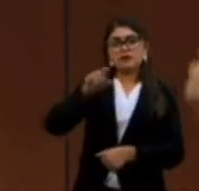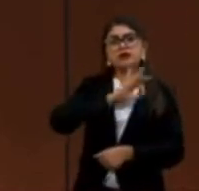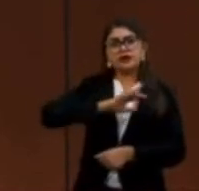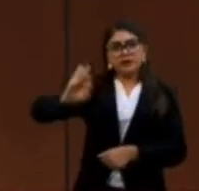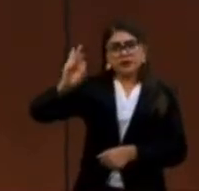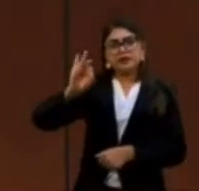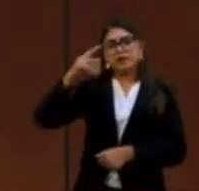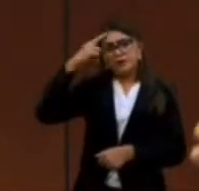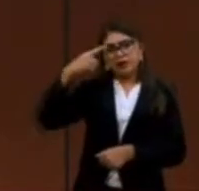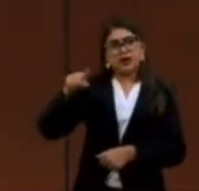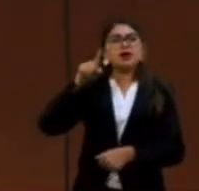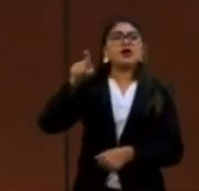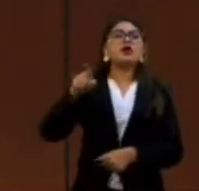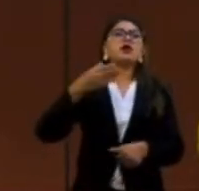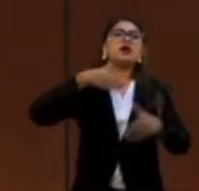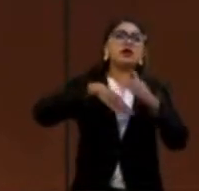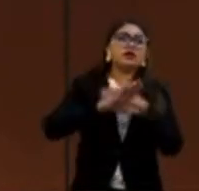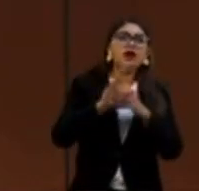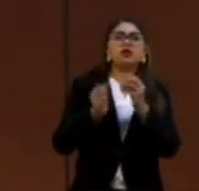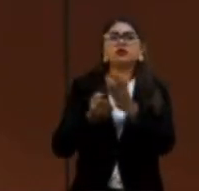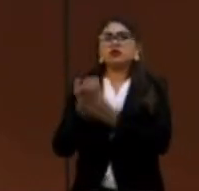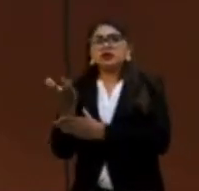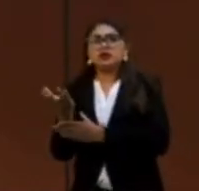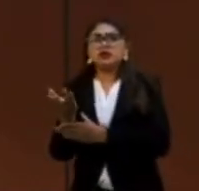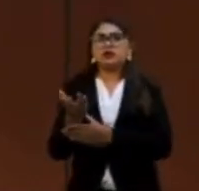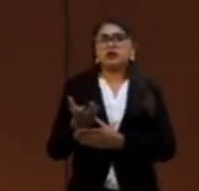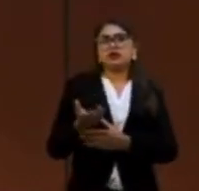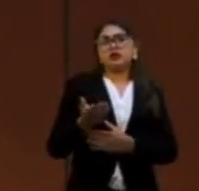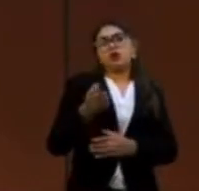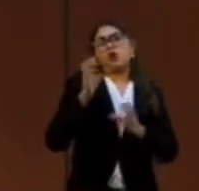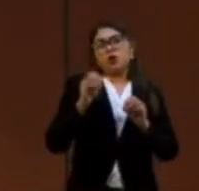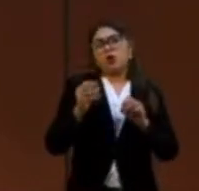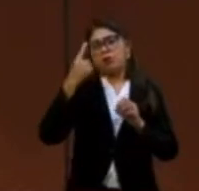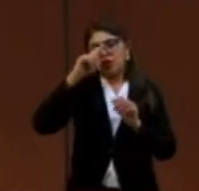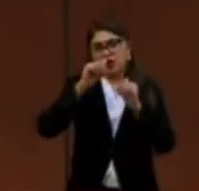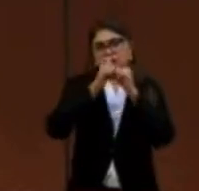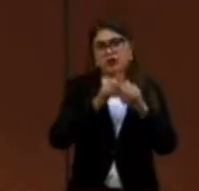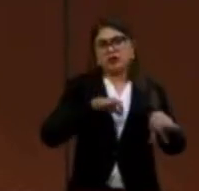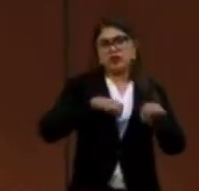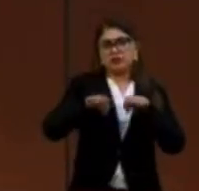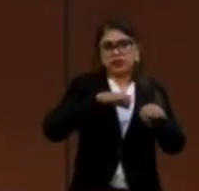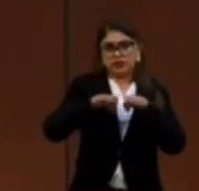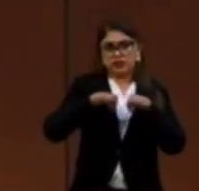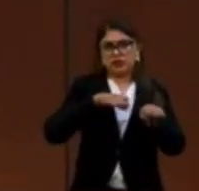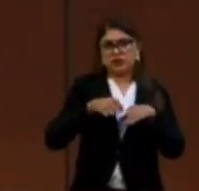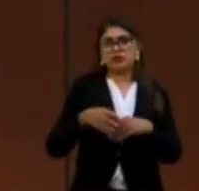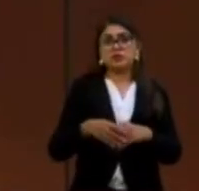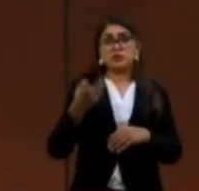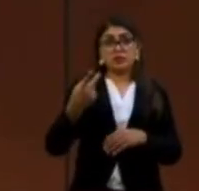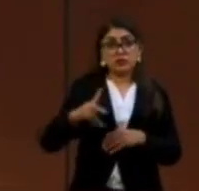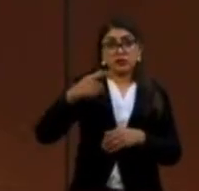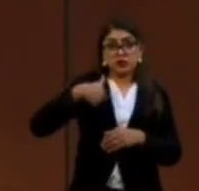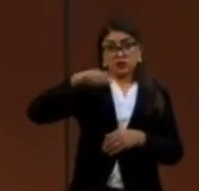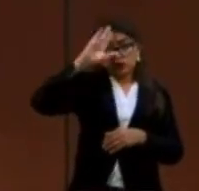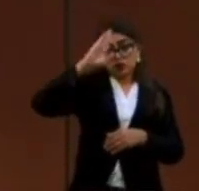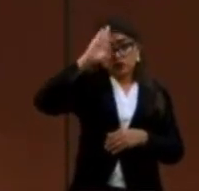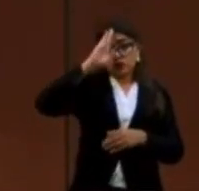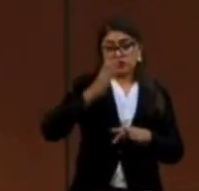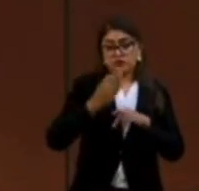tener para entrar y salir o en determinado momento para poder trabajar. Sin embargo, creo que es el